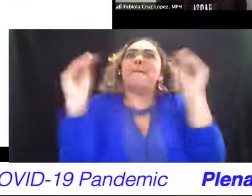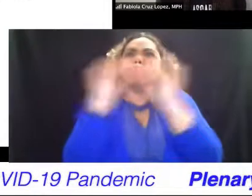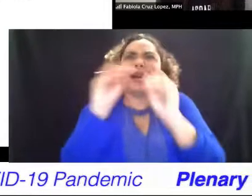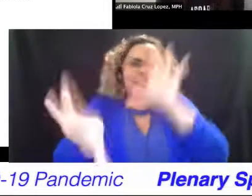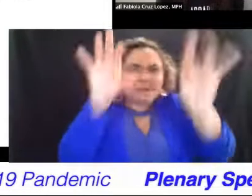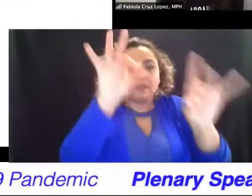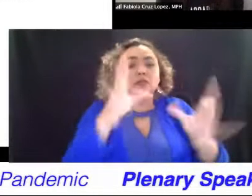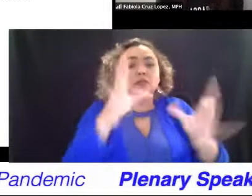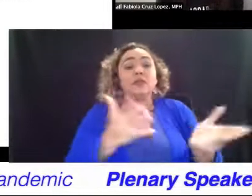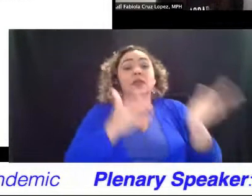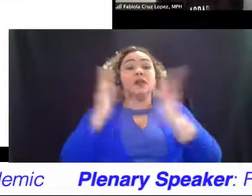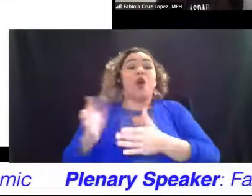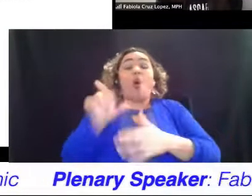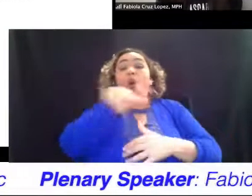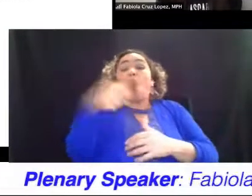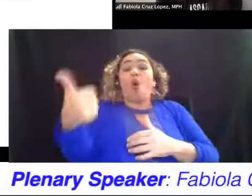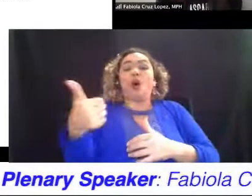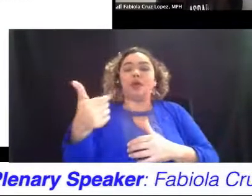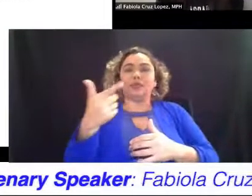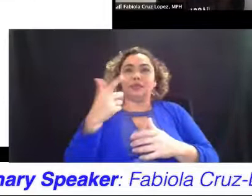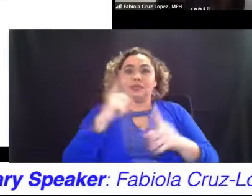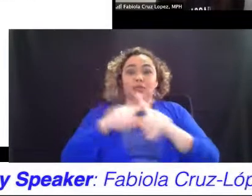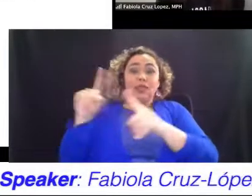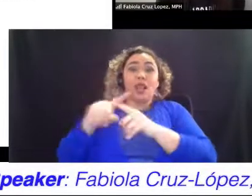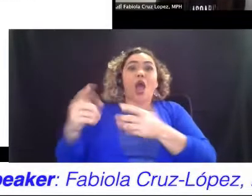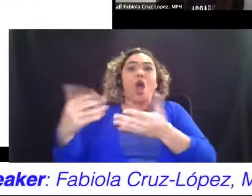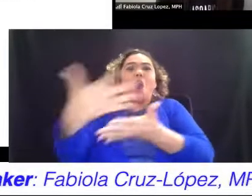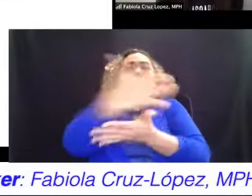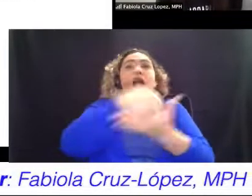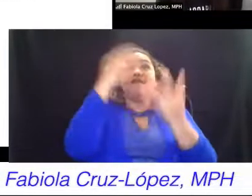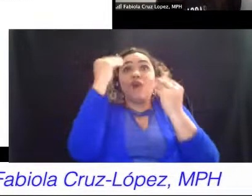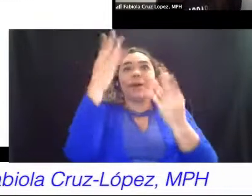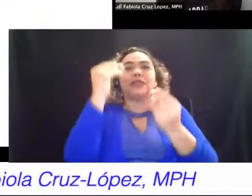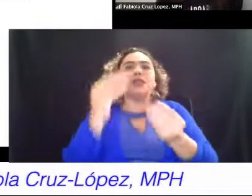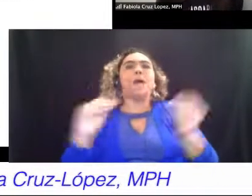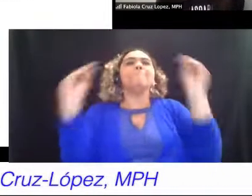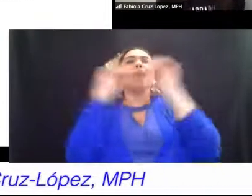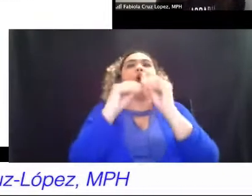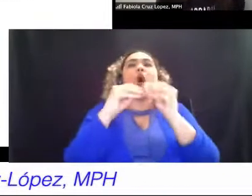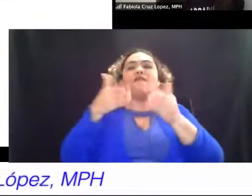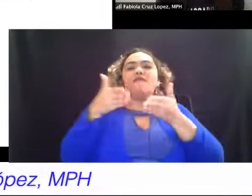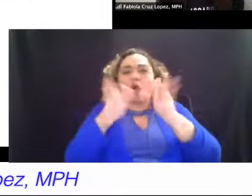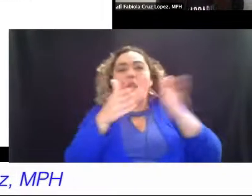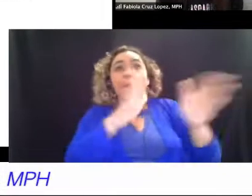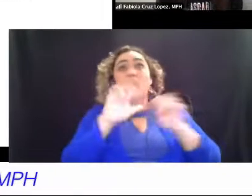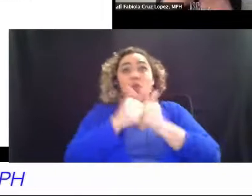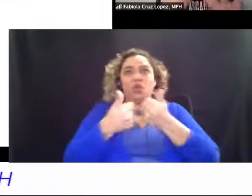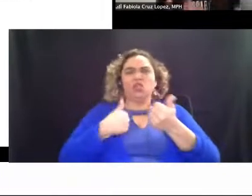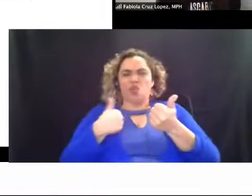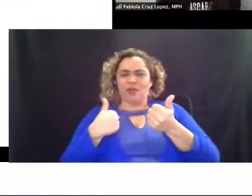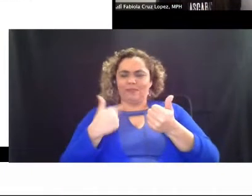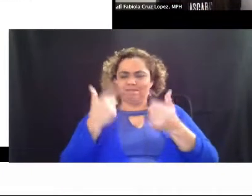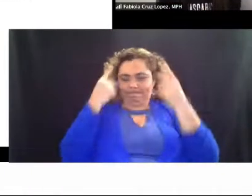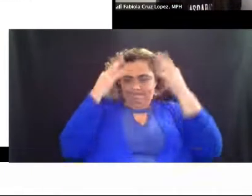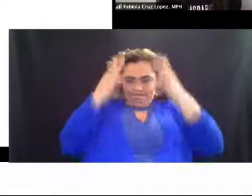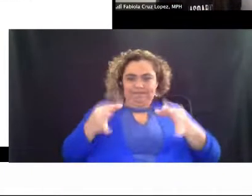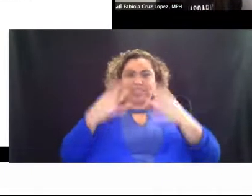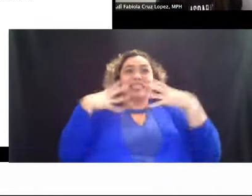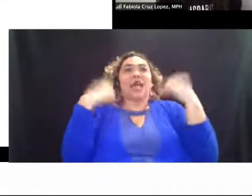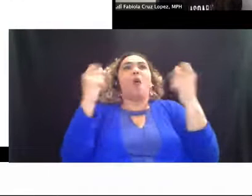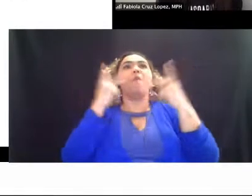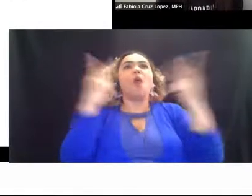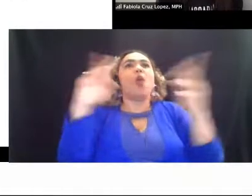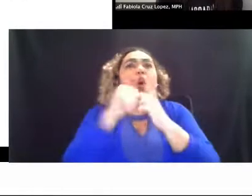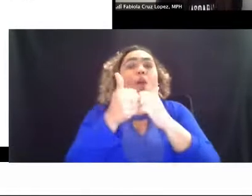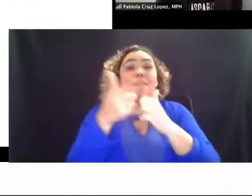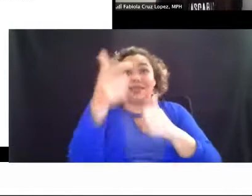Continuar actualizando los instrumentos de colección de datos para guiar las estrategias de salud pública. Cuando comenzamos, no todos los